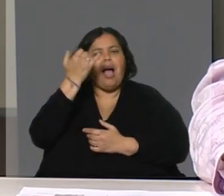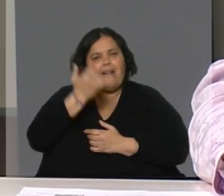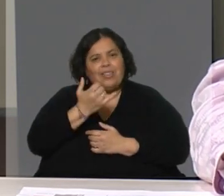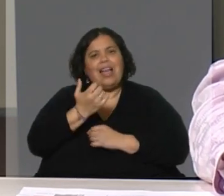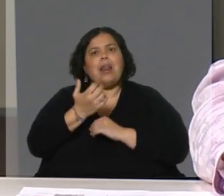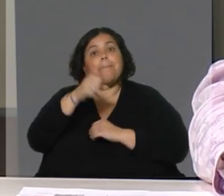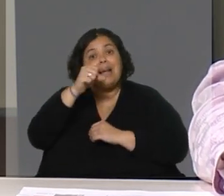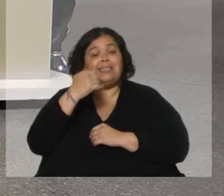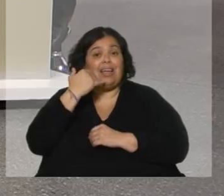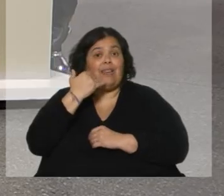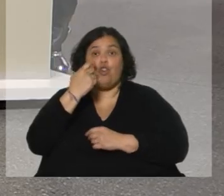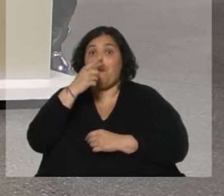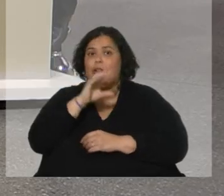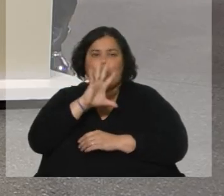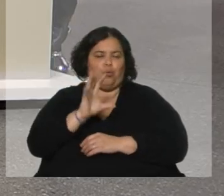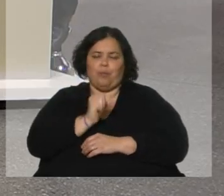los pudimos encontrar